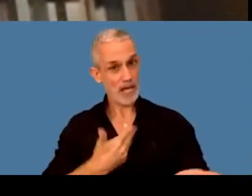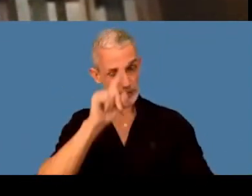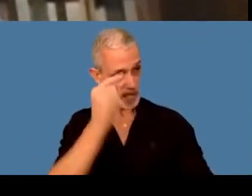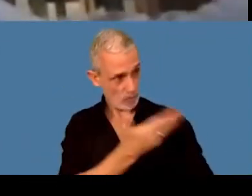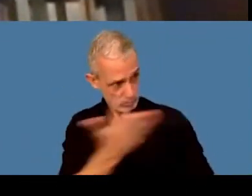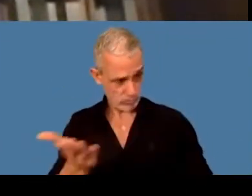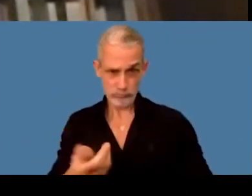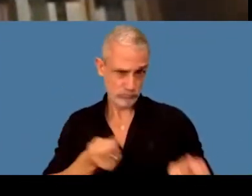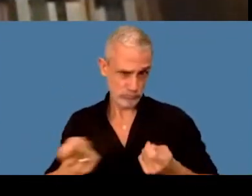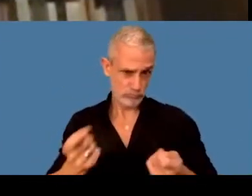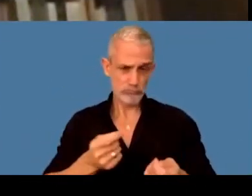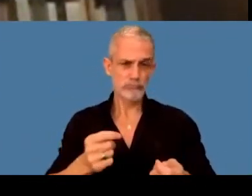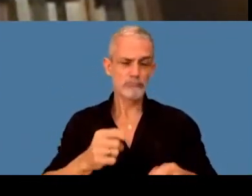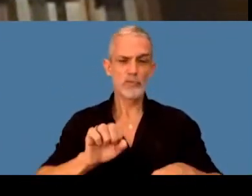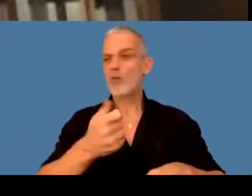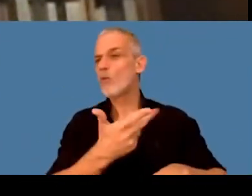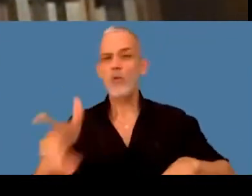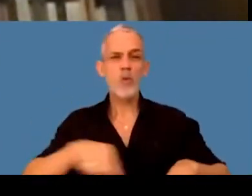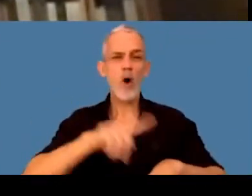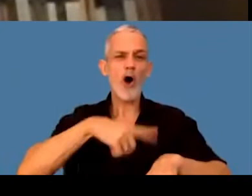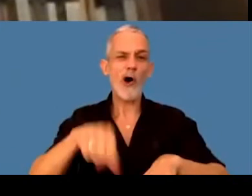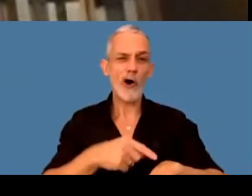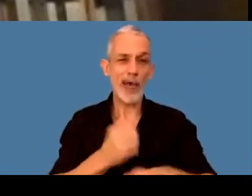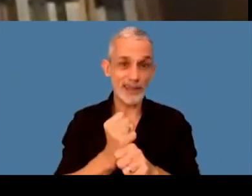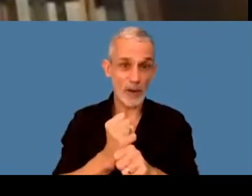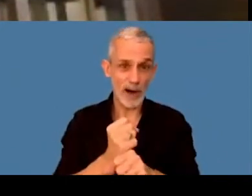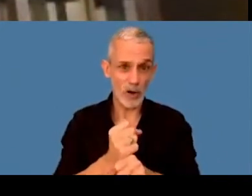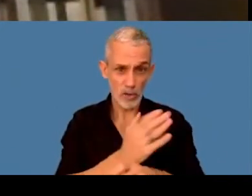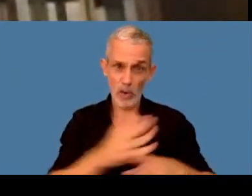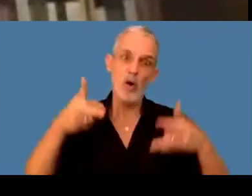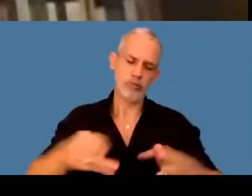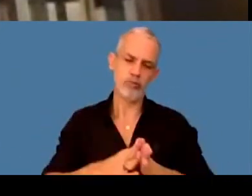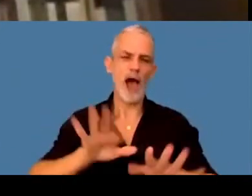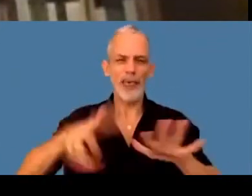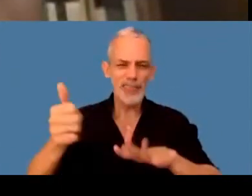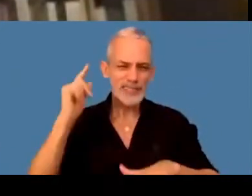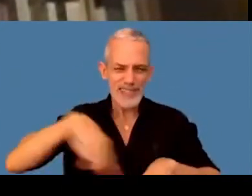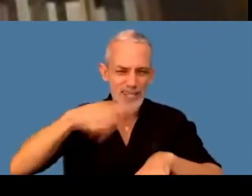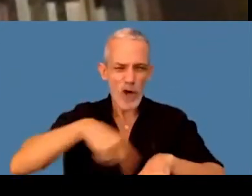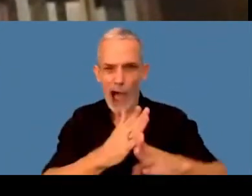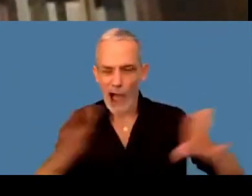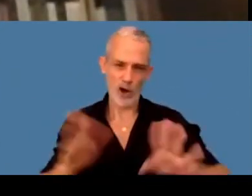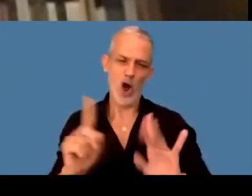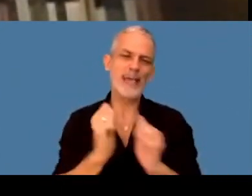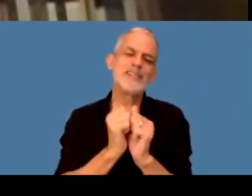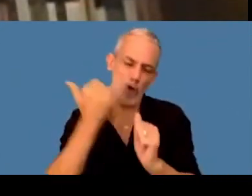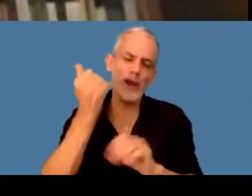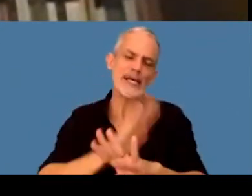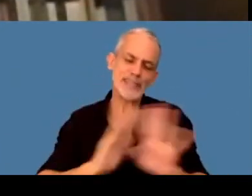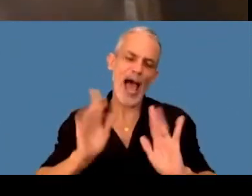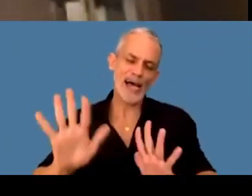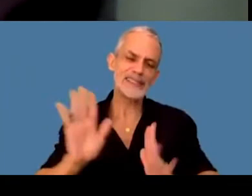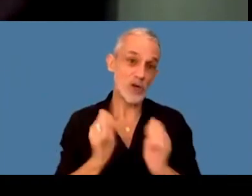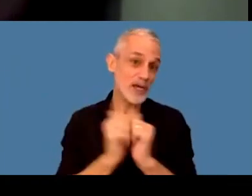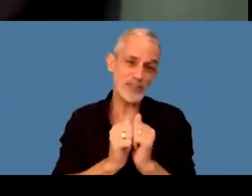regular la jornada, porque si no te hacen trabajar 16 horas por día. Porque esto lo hemos aprendido de la historia, por eso yo empiezo siempre hablando de historia.